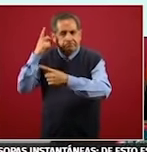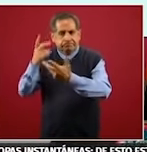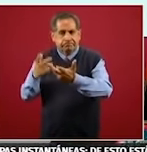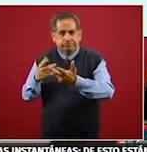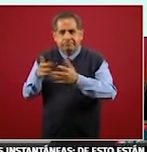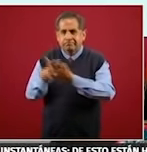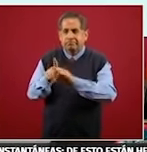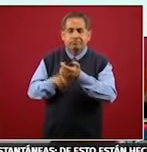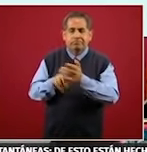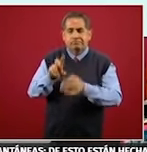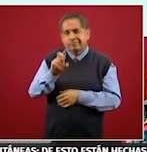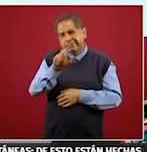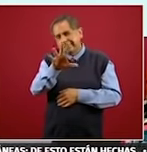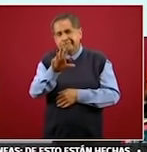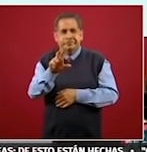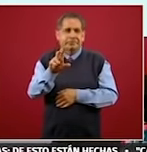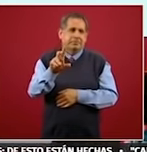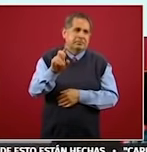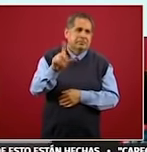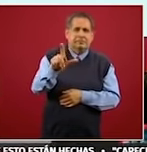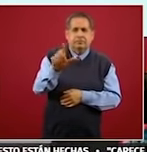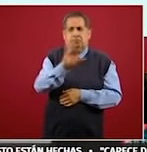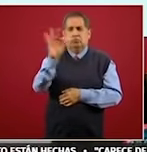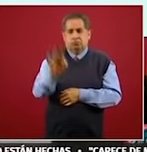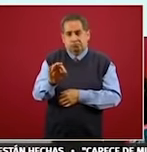tenemos 35-37% de